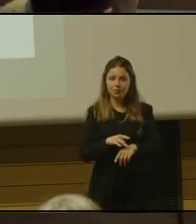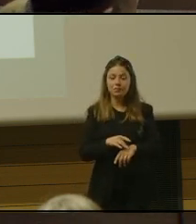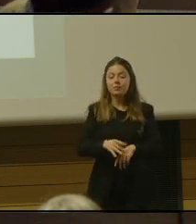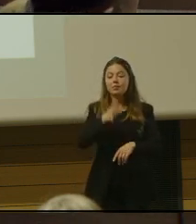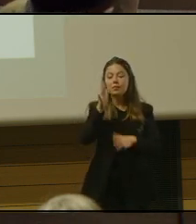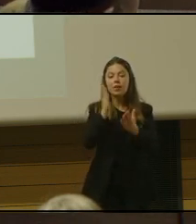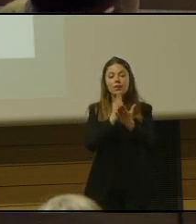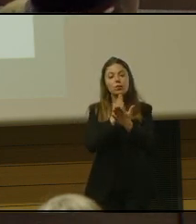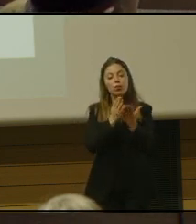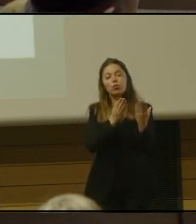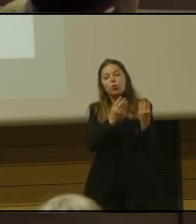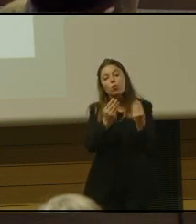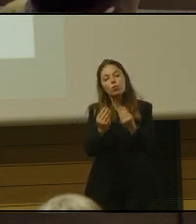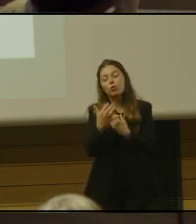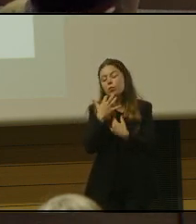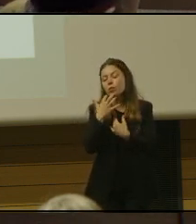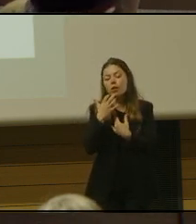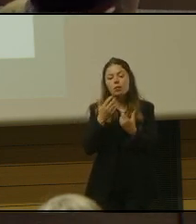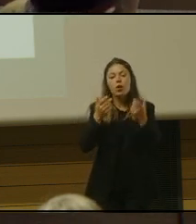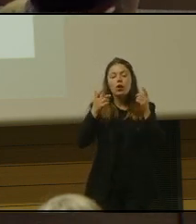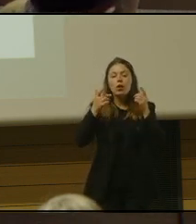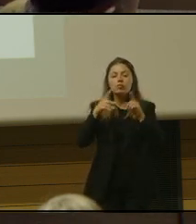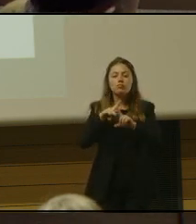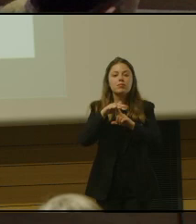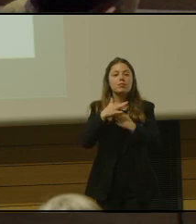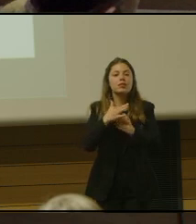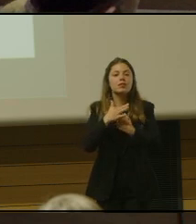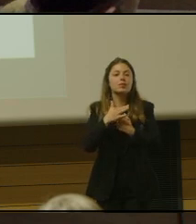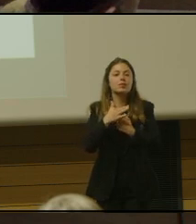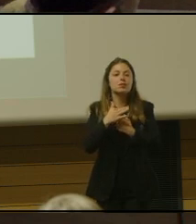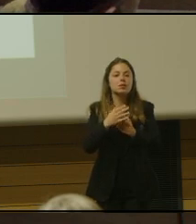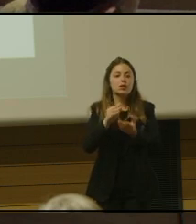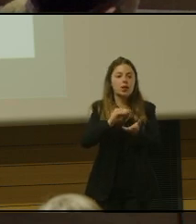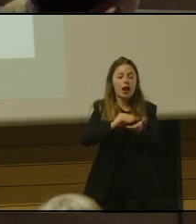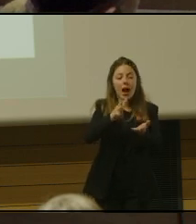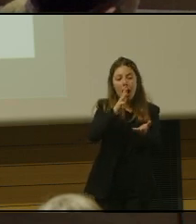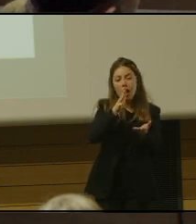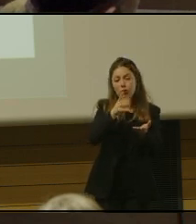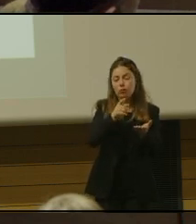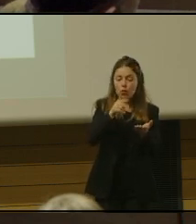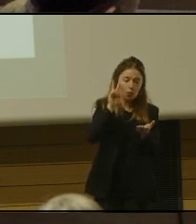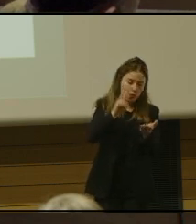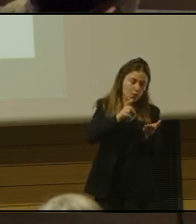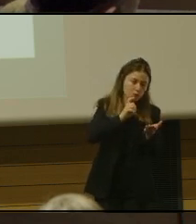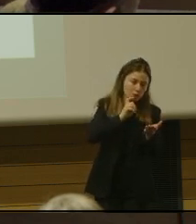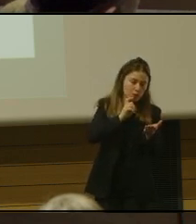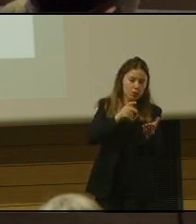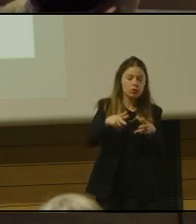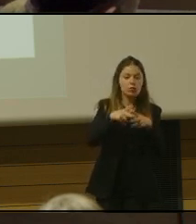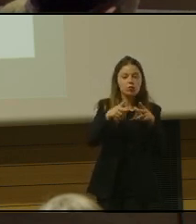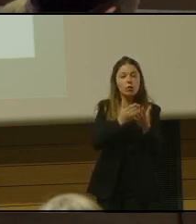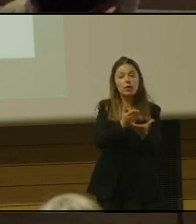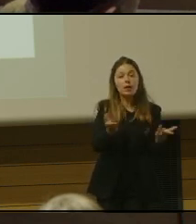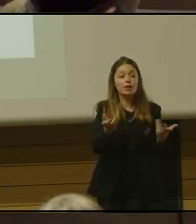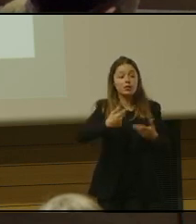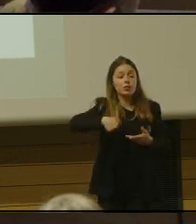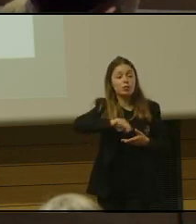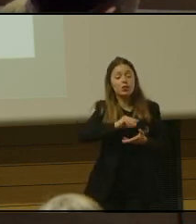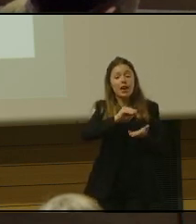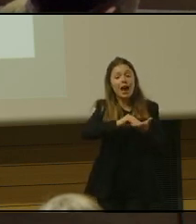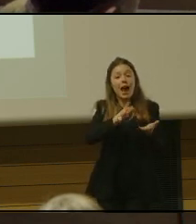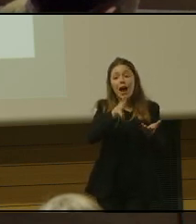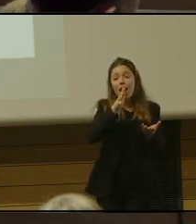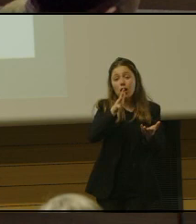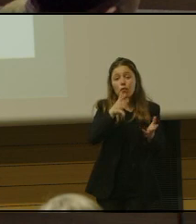muchos estudios que, por ejemplo, en el caso del tabaco, creo que en el caso del alcohol también, bueno, que lo del alcohol aún es más complicado, sobre todo en sociedades como las nuestras, que el